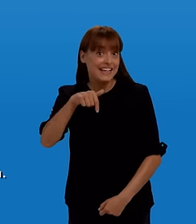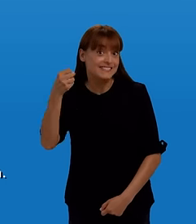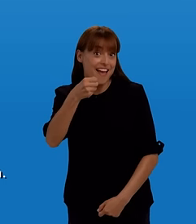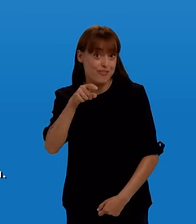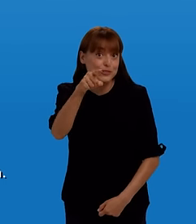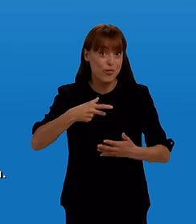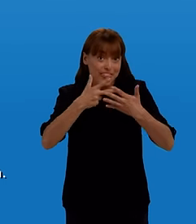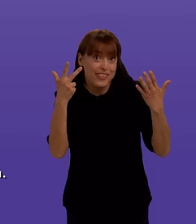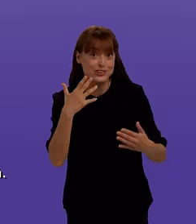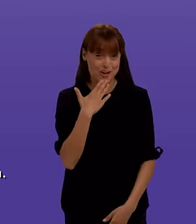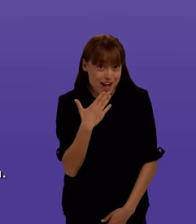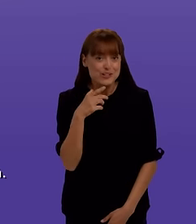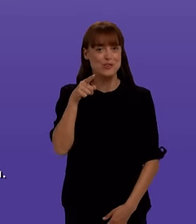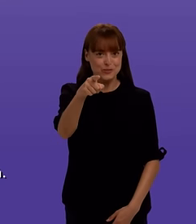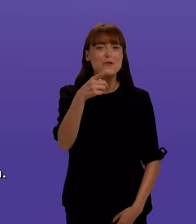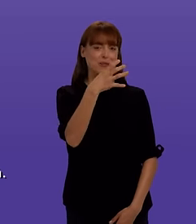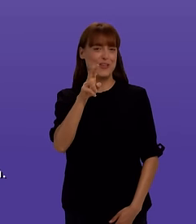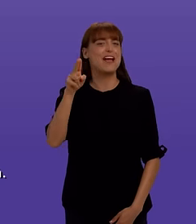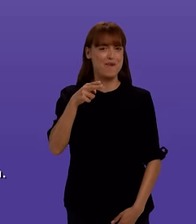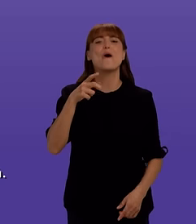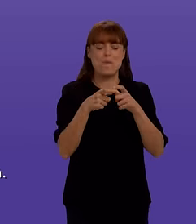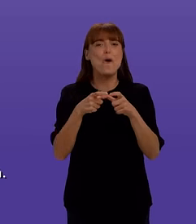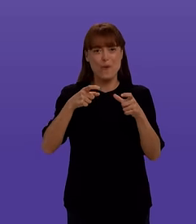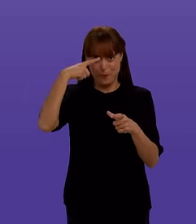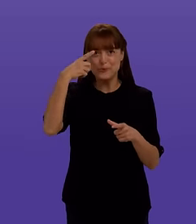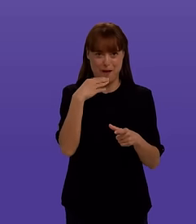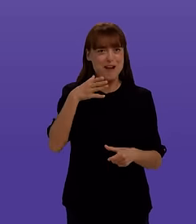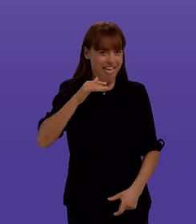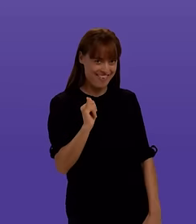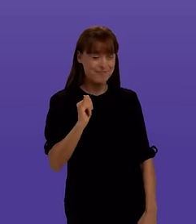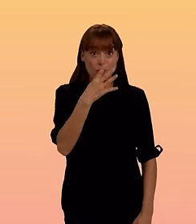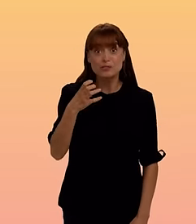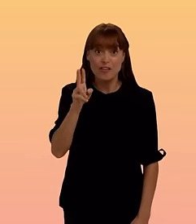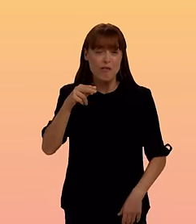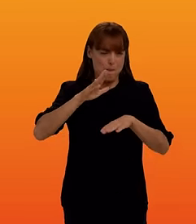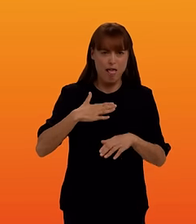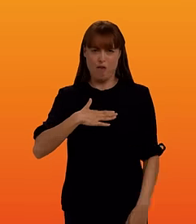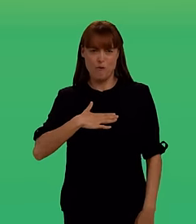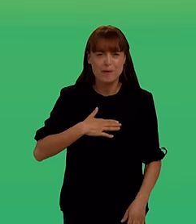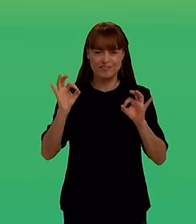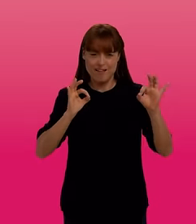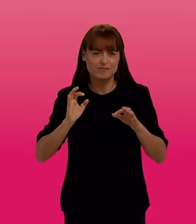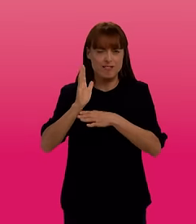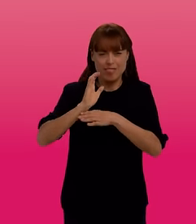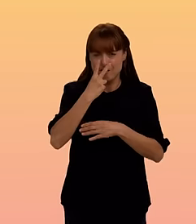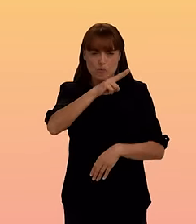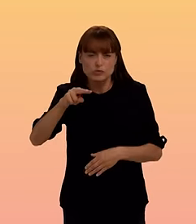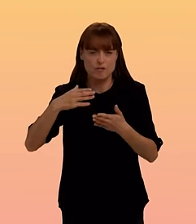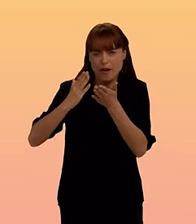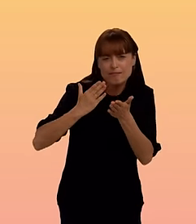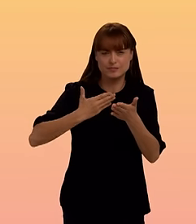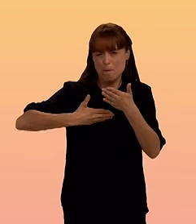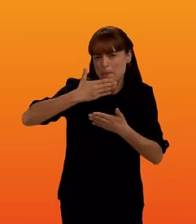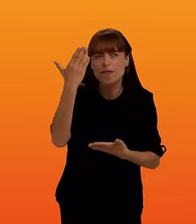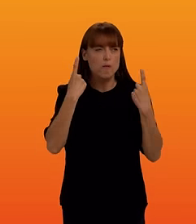Si este año cumples 18, tienes los 400 pavos del Bono Cultural Joven. 400 euros para ópera, teatro, cine, museos, libros, prensa,